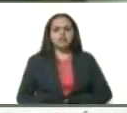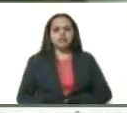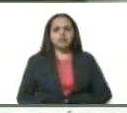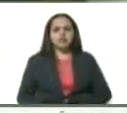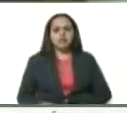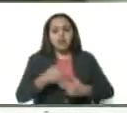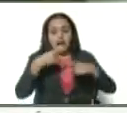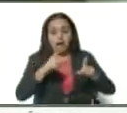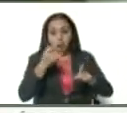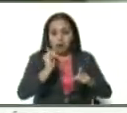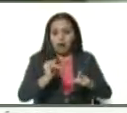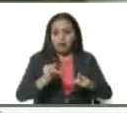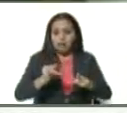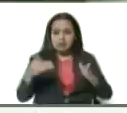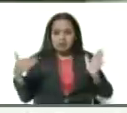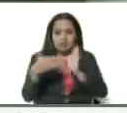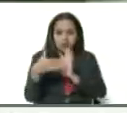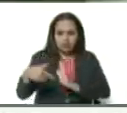nos ha detenido.